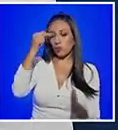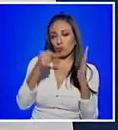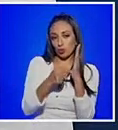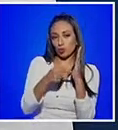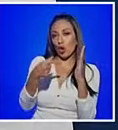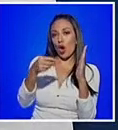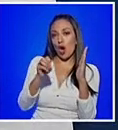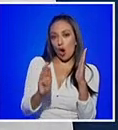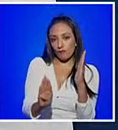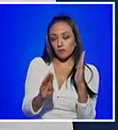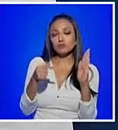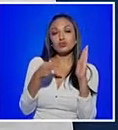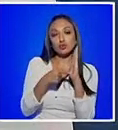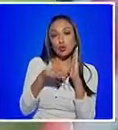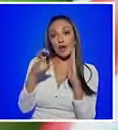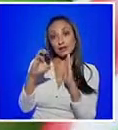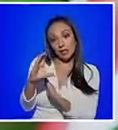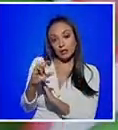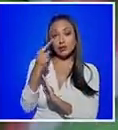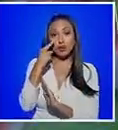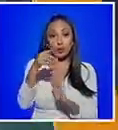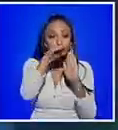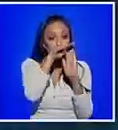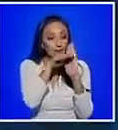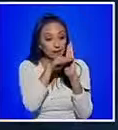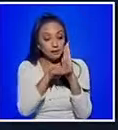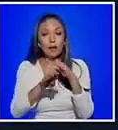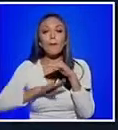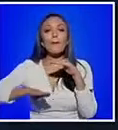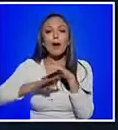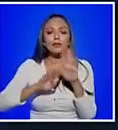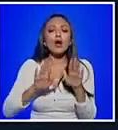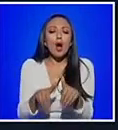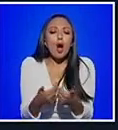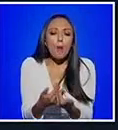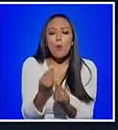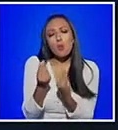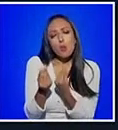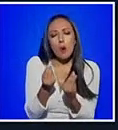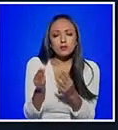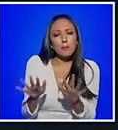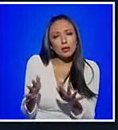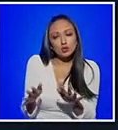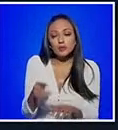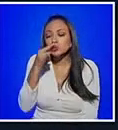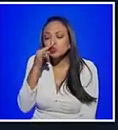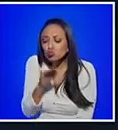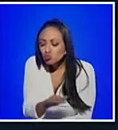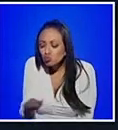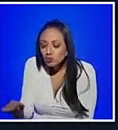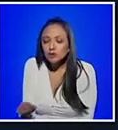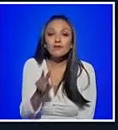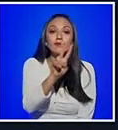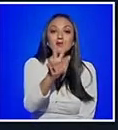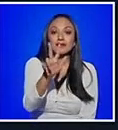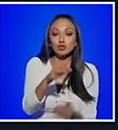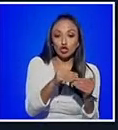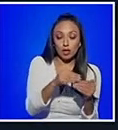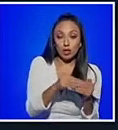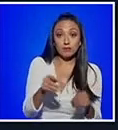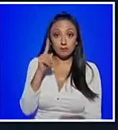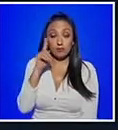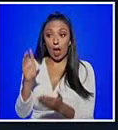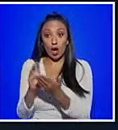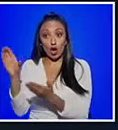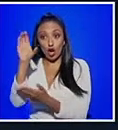educación.gob.es. Así, por ejemplo, una lista básica para educación inicial bordea los $23, mientras para bachillerato la